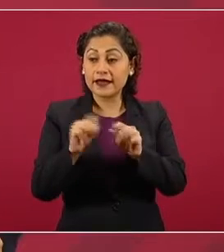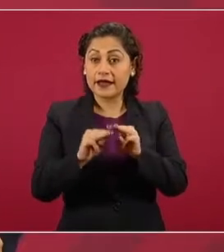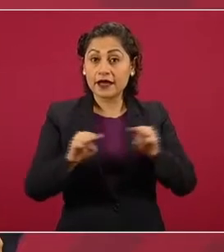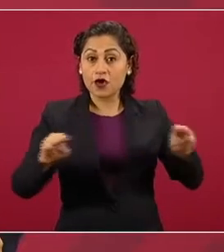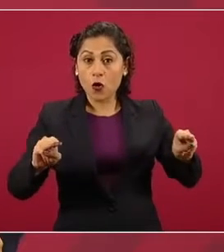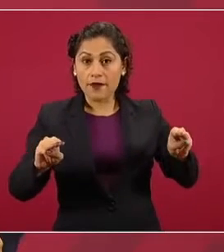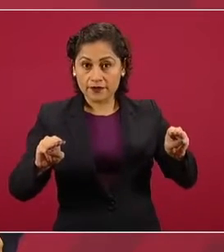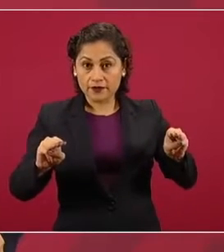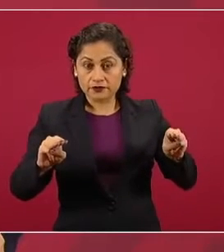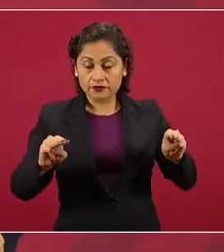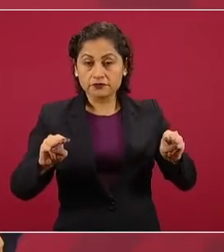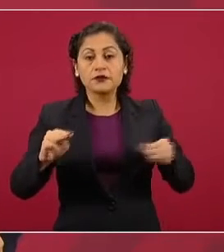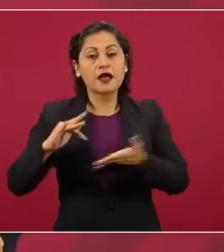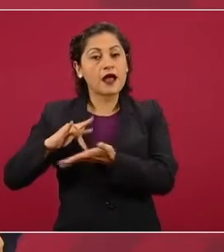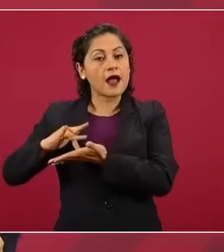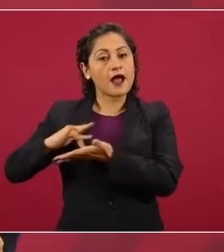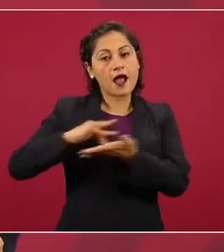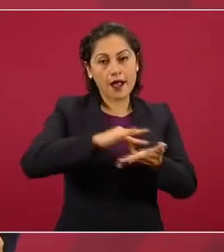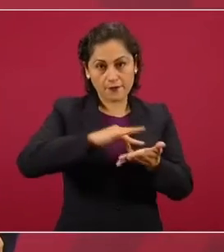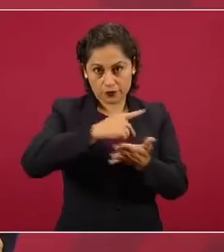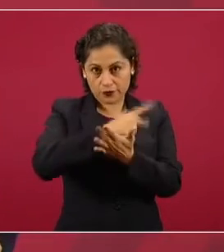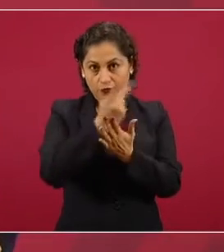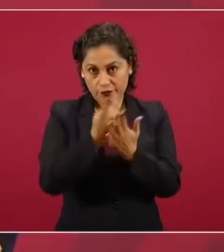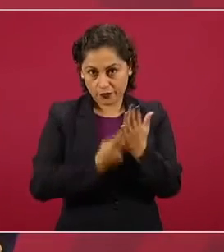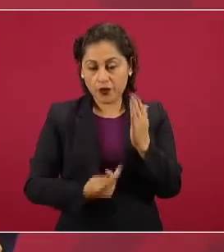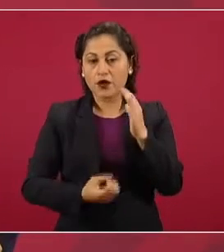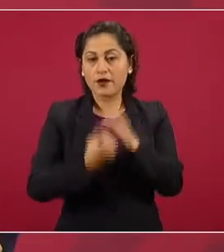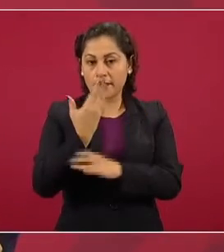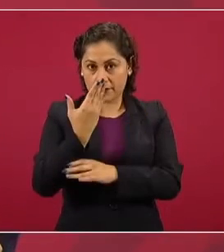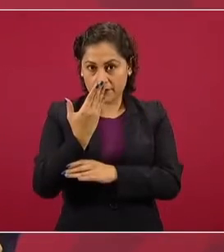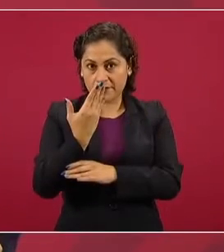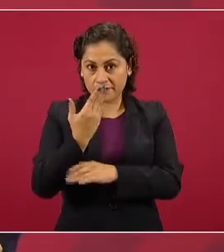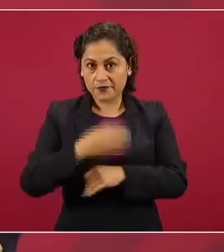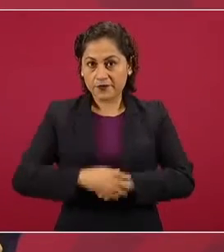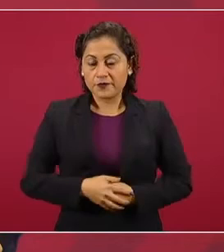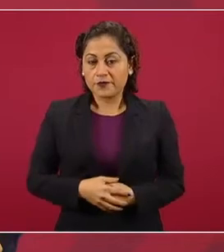Este programa de apoyo lo iniciamos